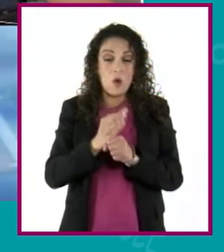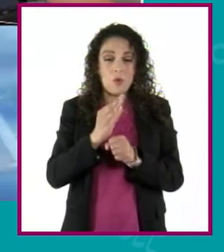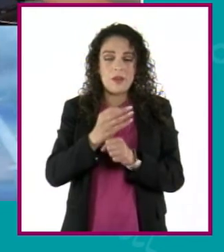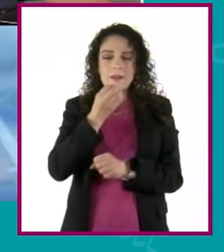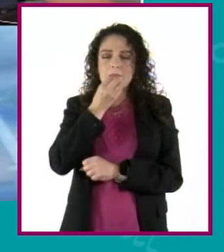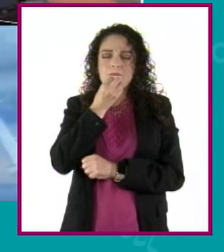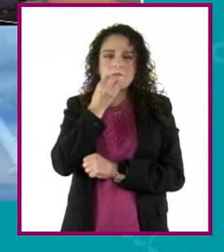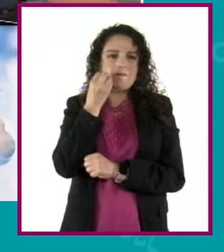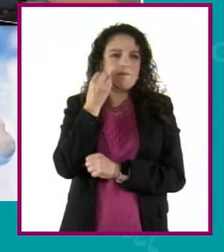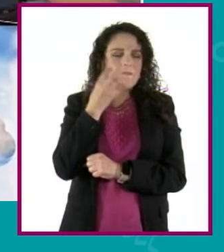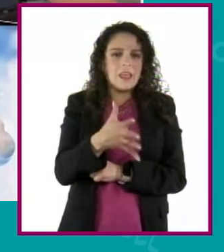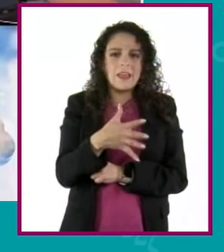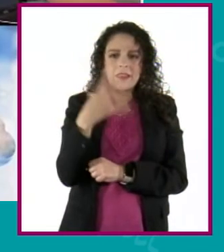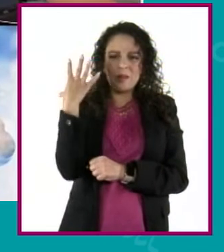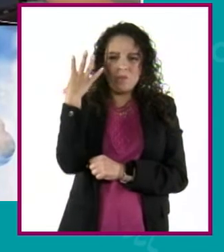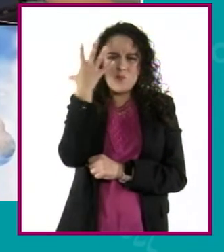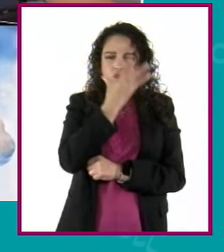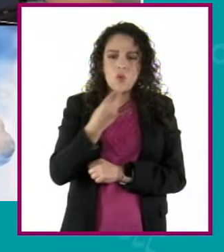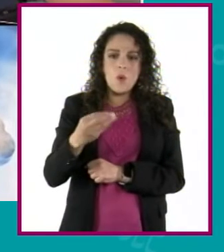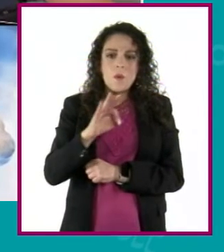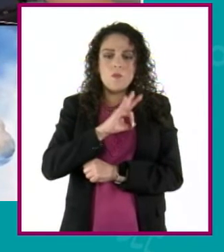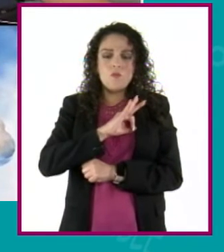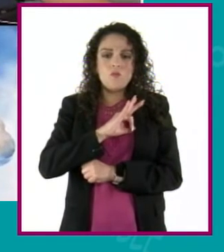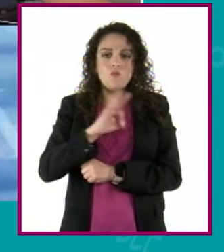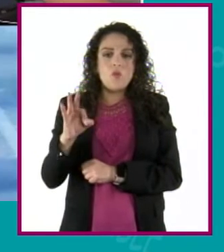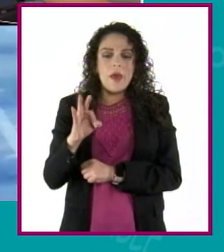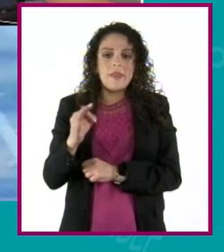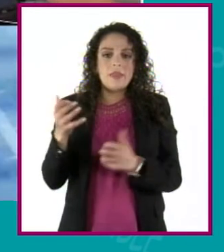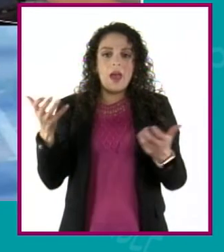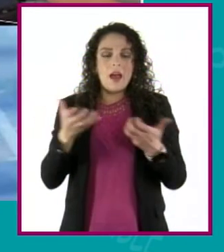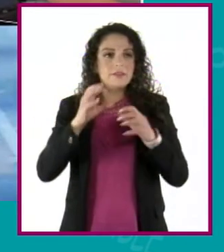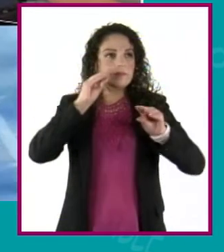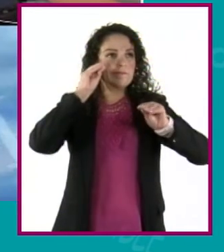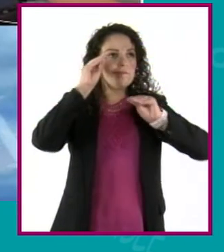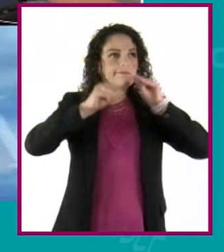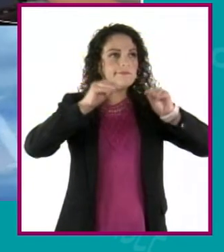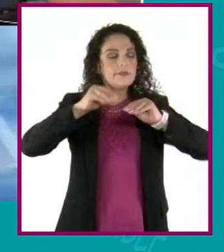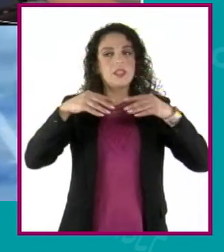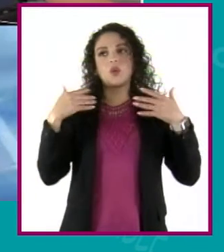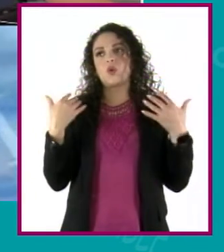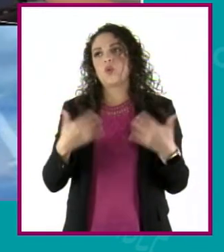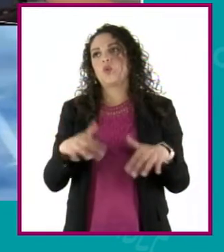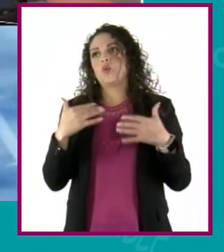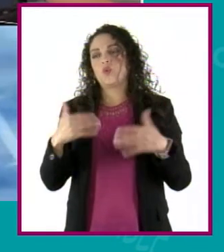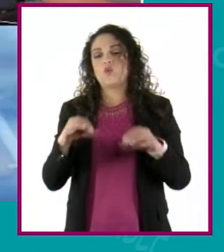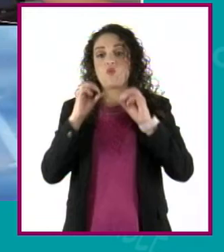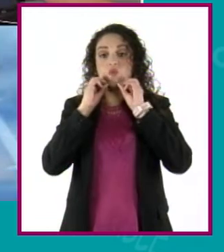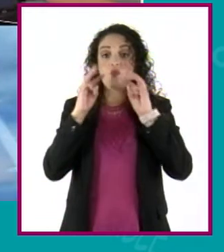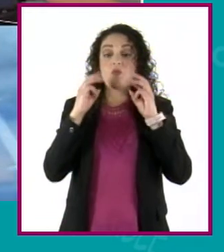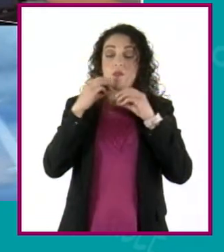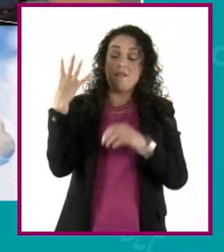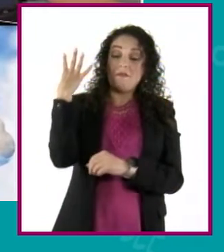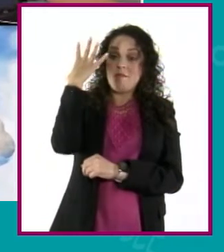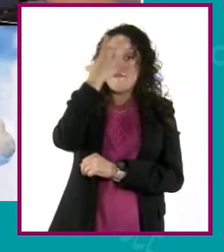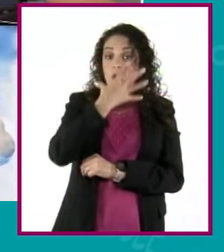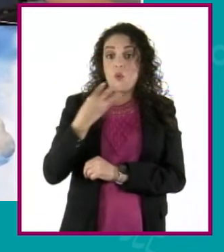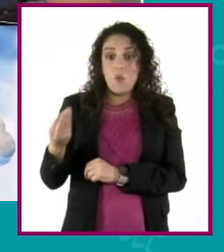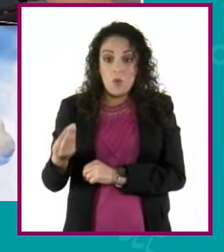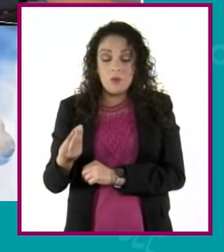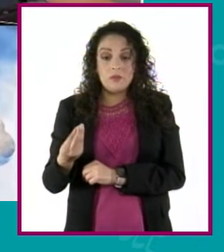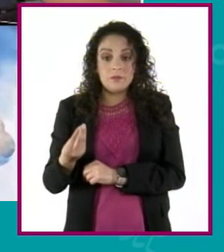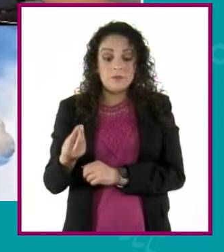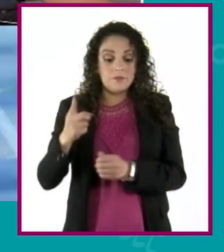nos permite ampliar un bello mundo, y es que estamos mezclando